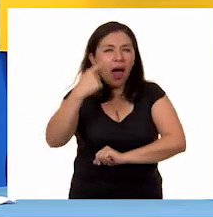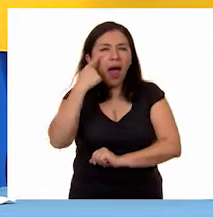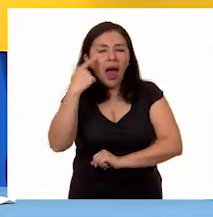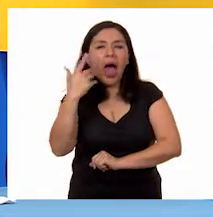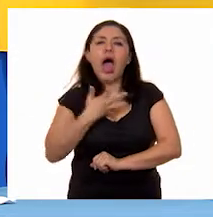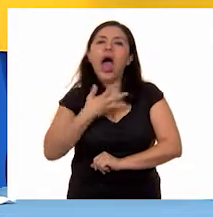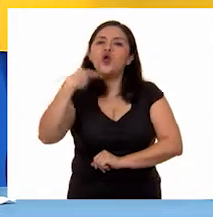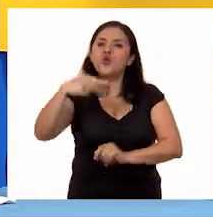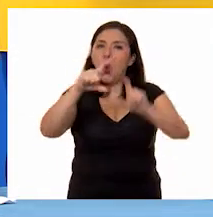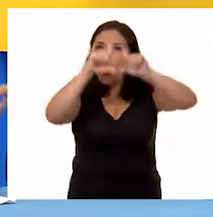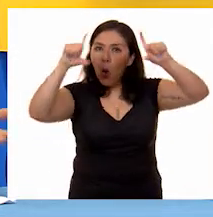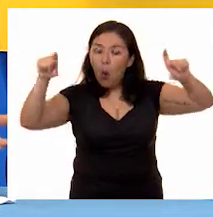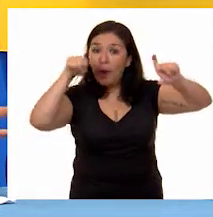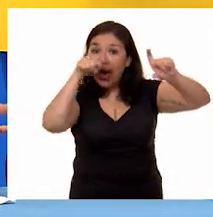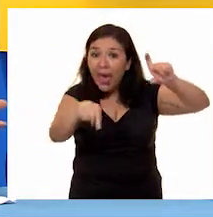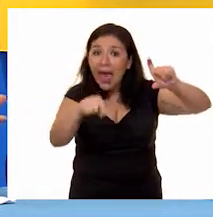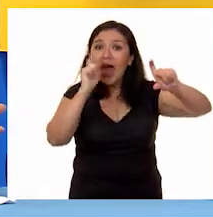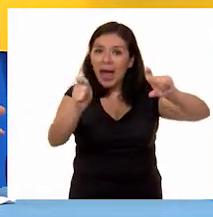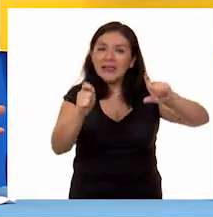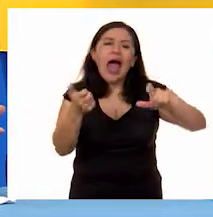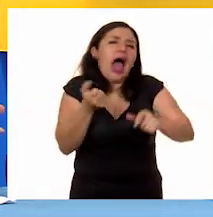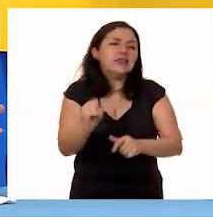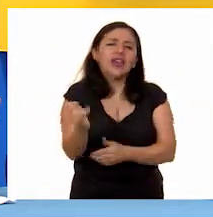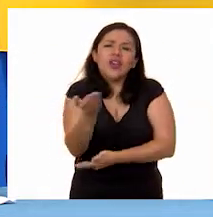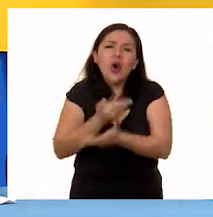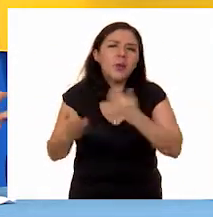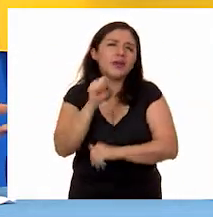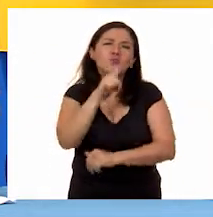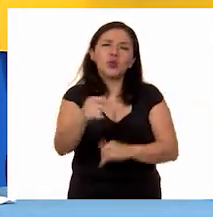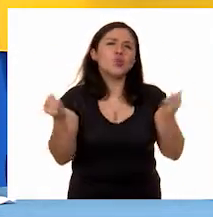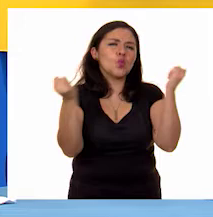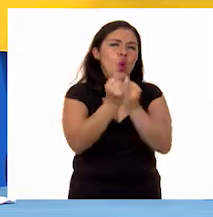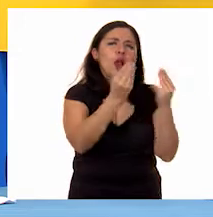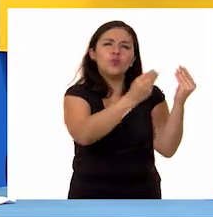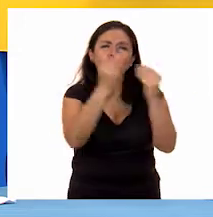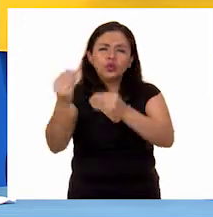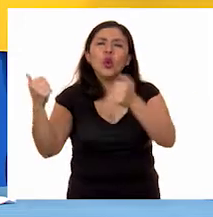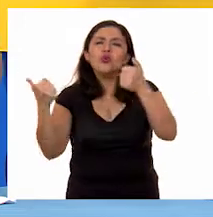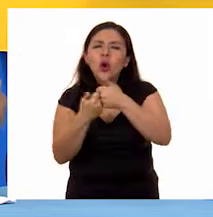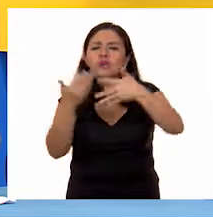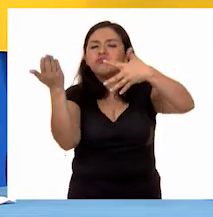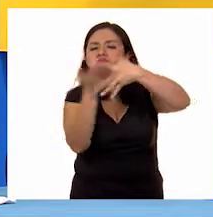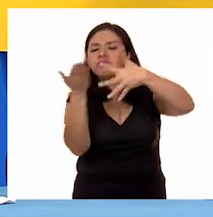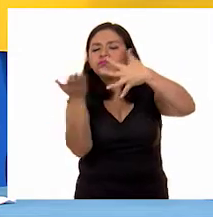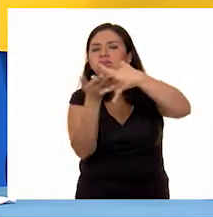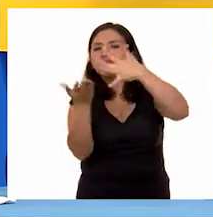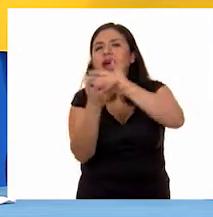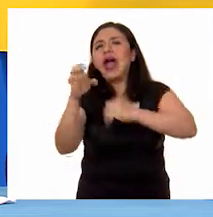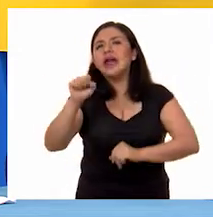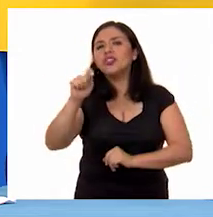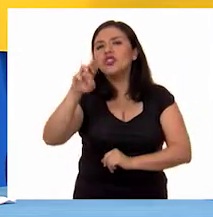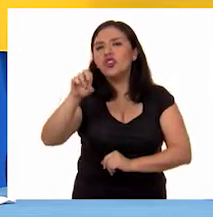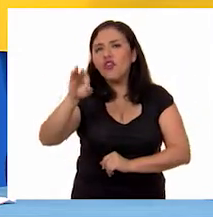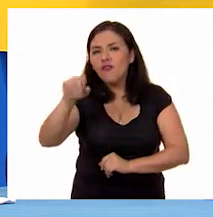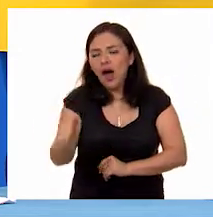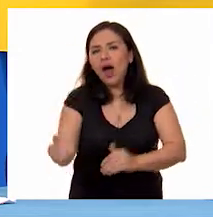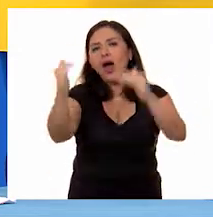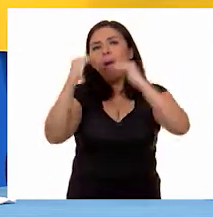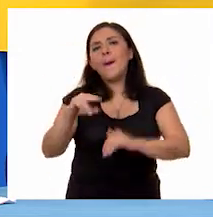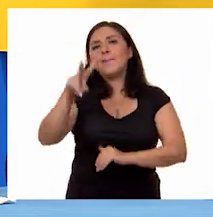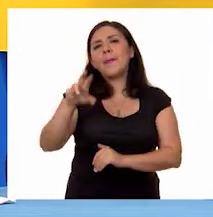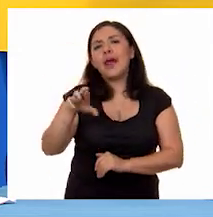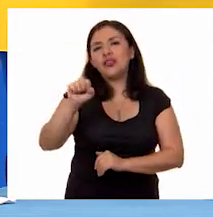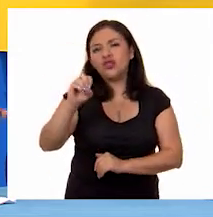un título y eso es algo que comparten muchos. Se dividen en estrofas y en versos, otros solo en